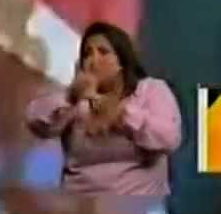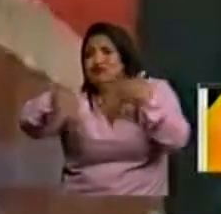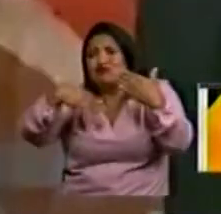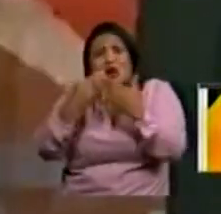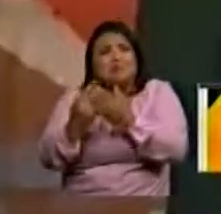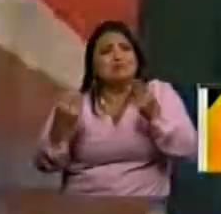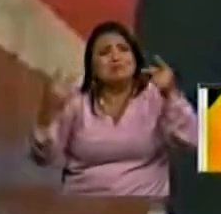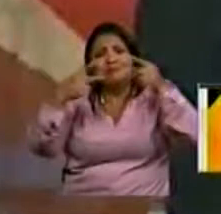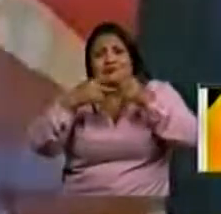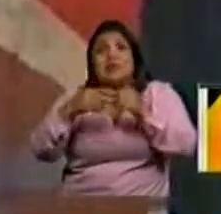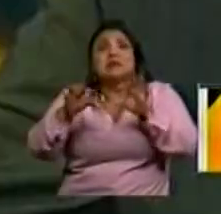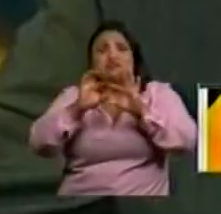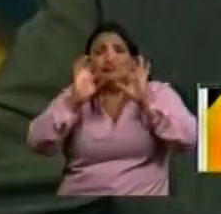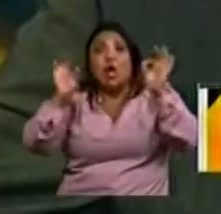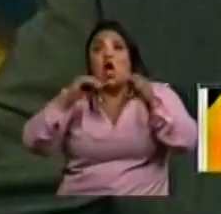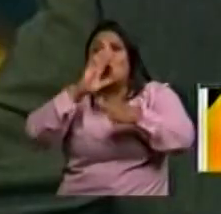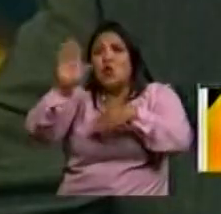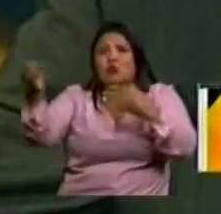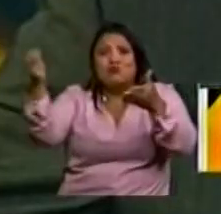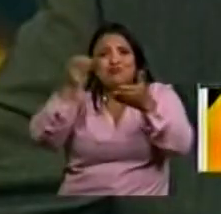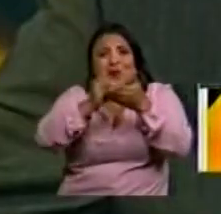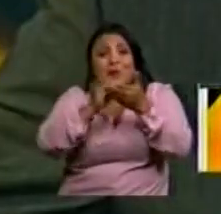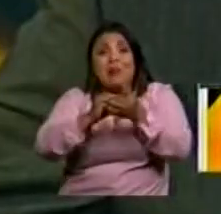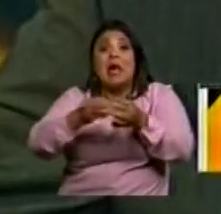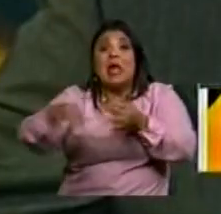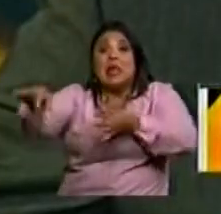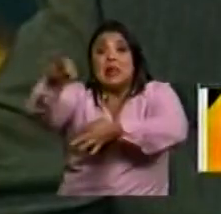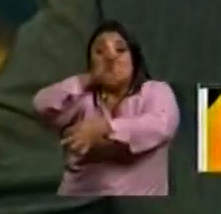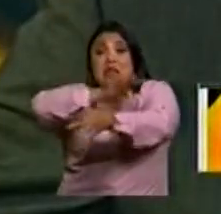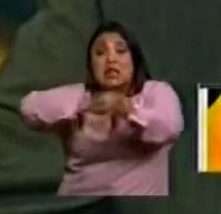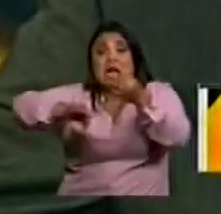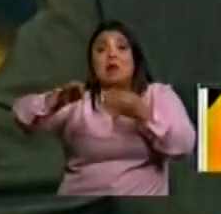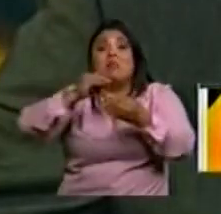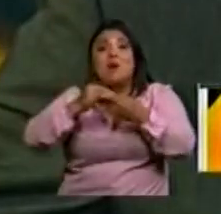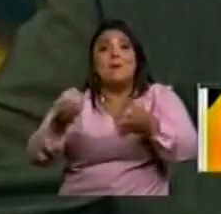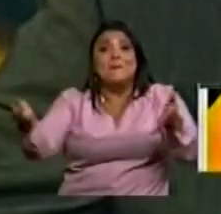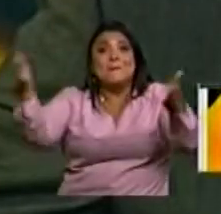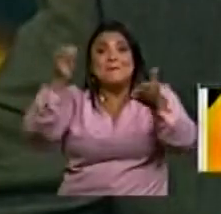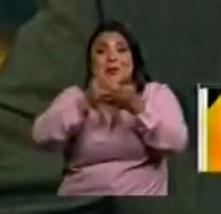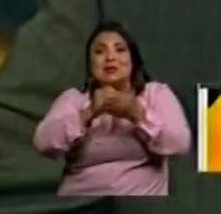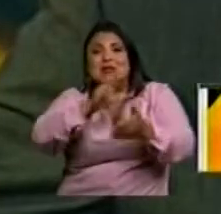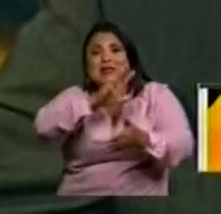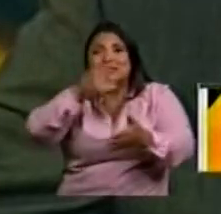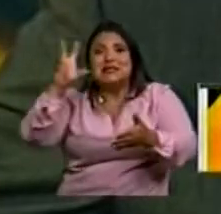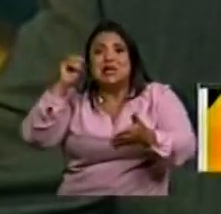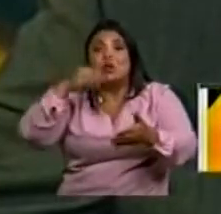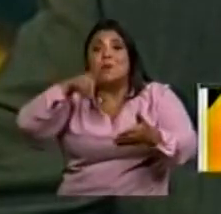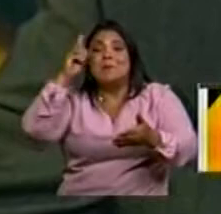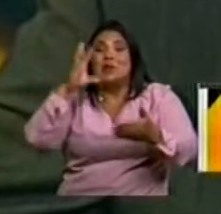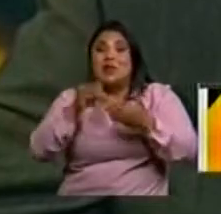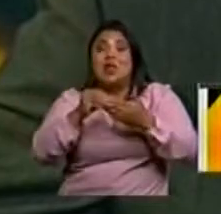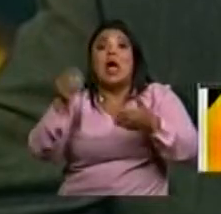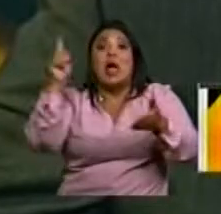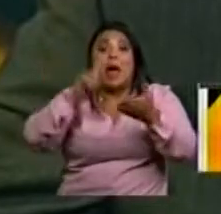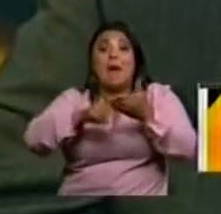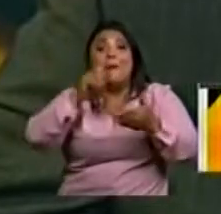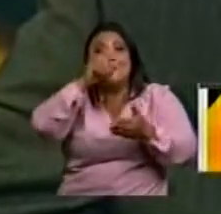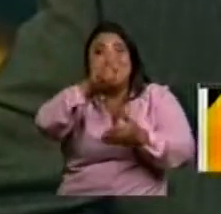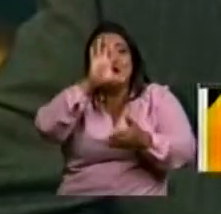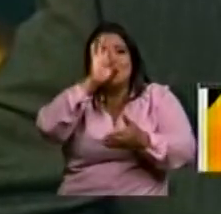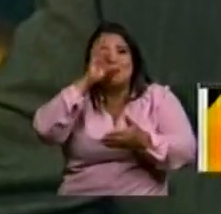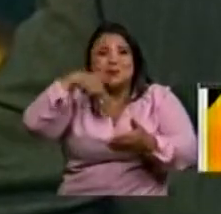interconexión eléctrica, entre otros. El intercambio comercial pasó de 300 millones de dólares a 1.900 millones de